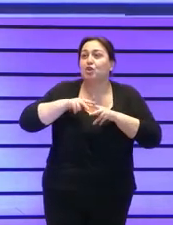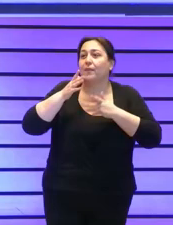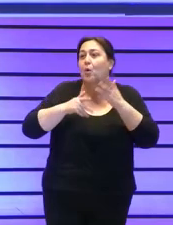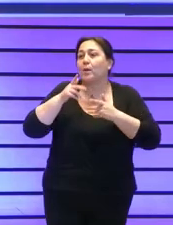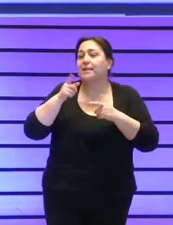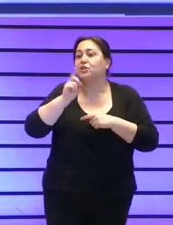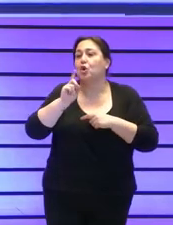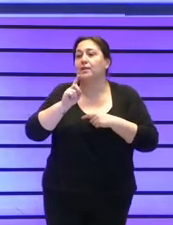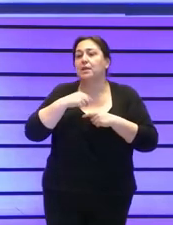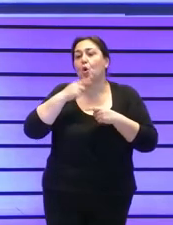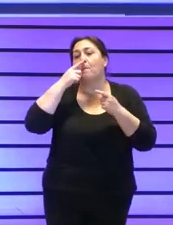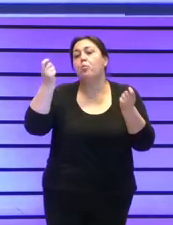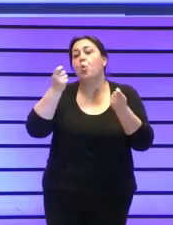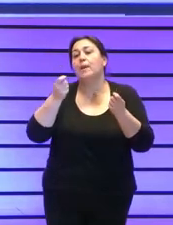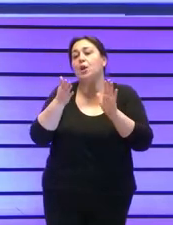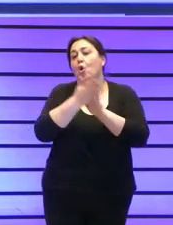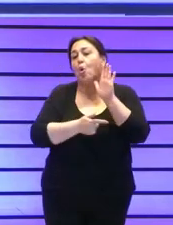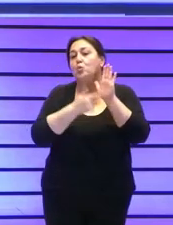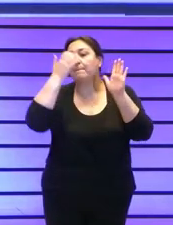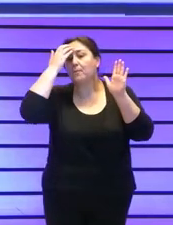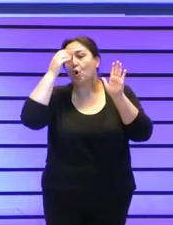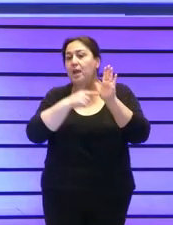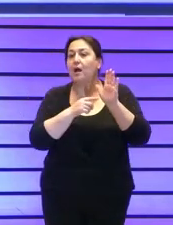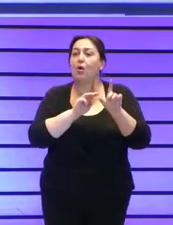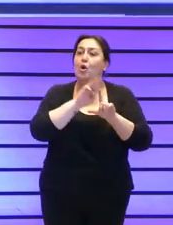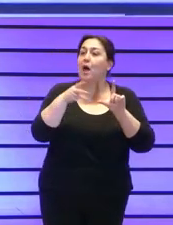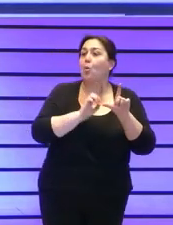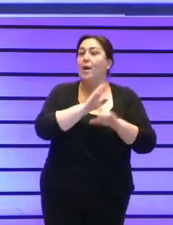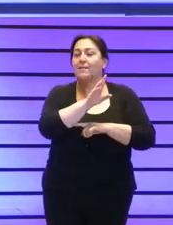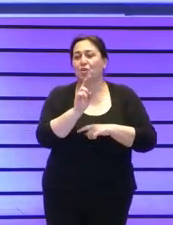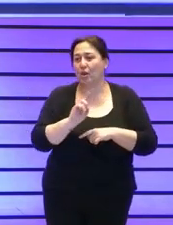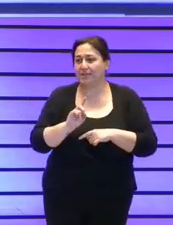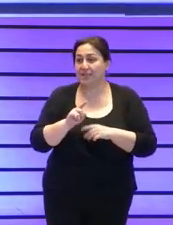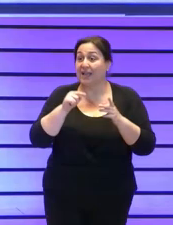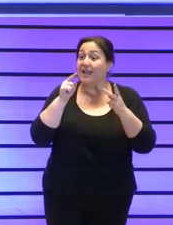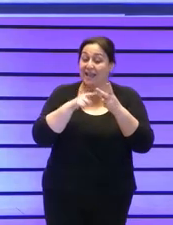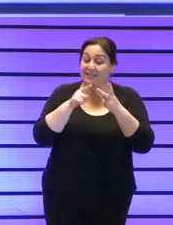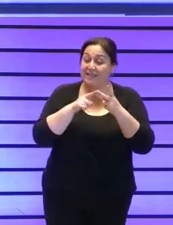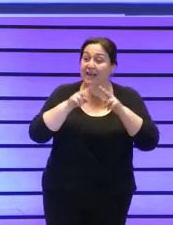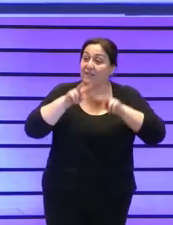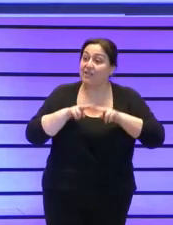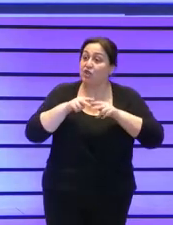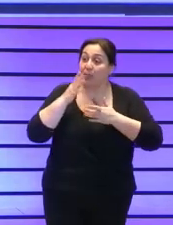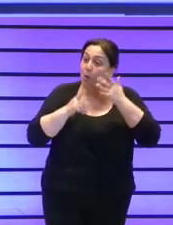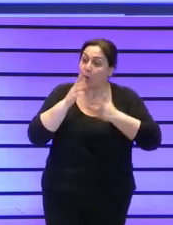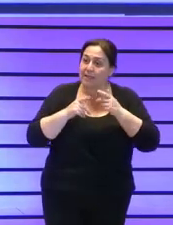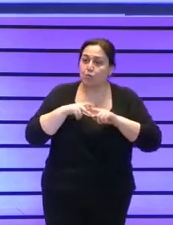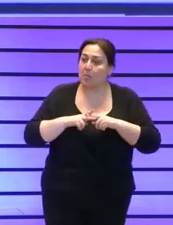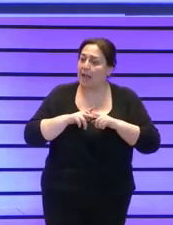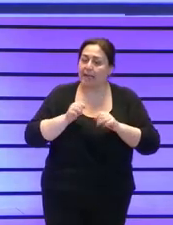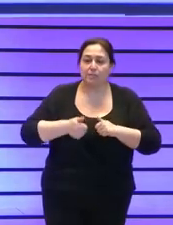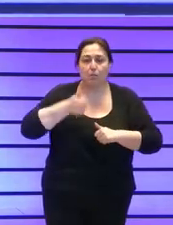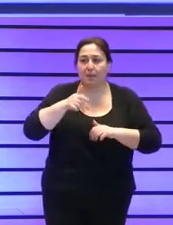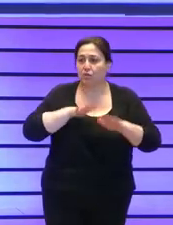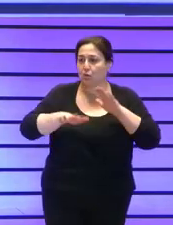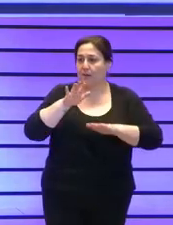yo publico una memoria o yo cuelgo en la web. La rendición de cuentas es un mecanismo muchísimo más complejo, porque es tipo